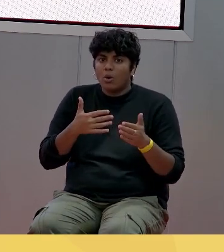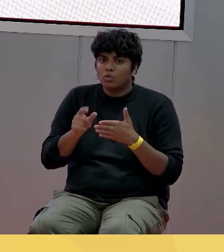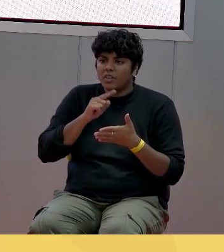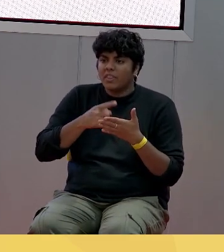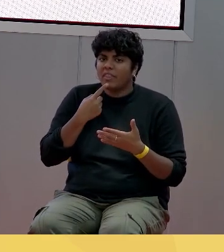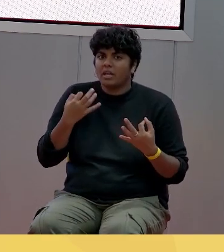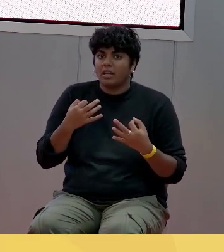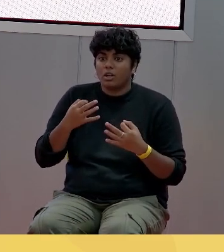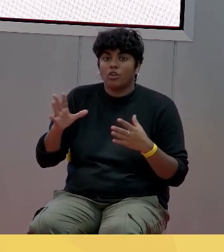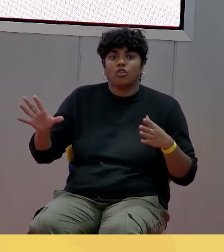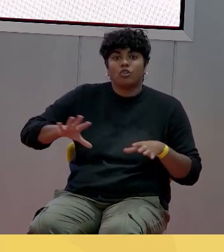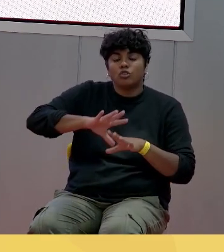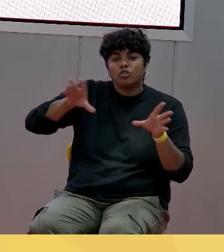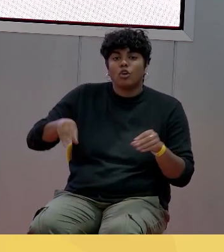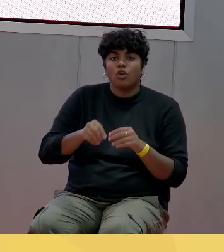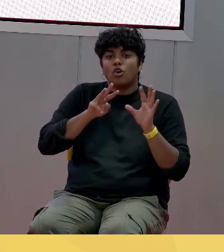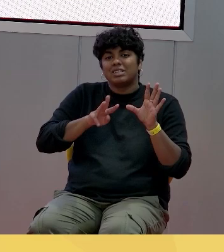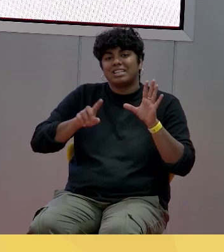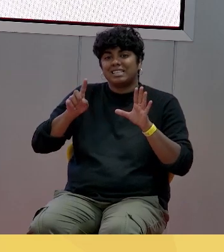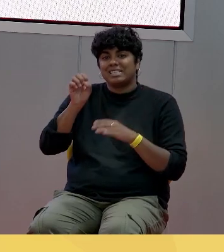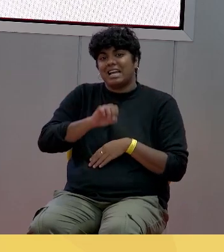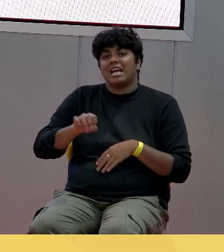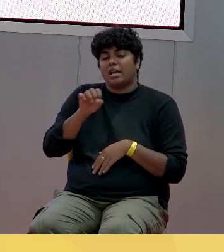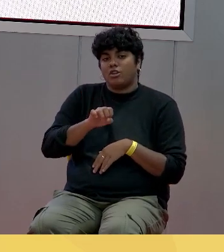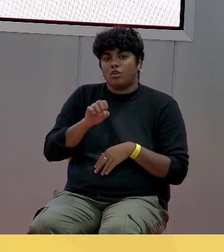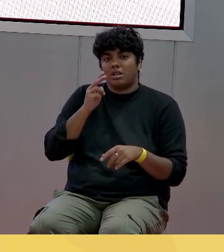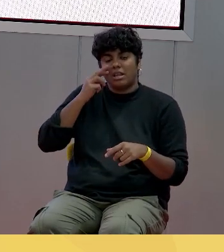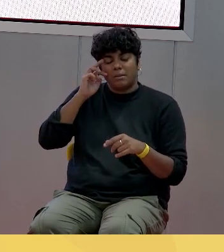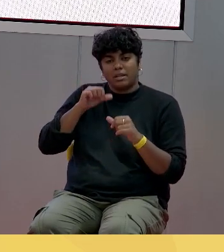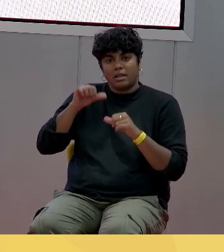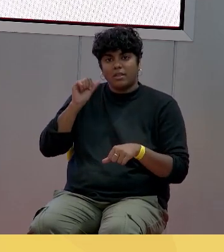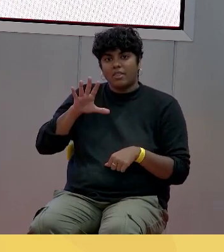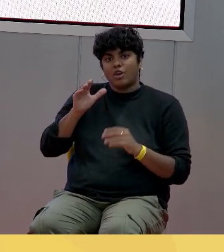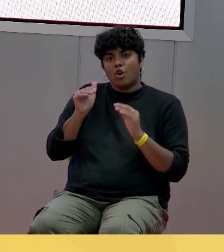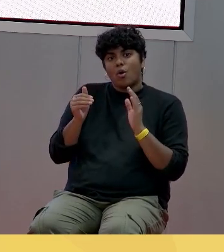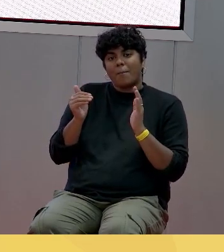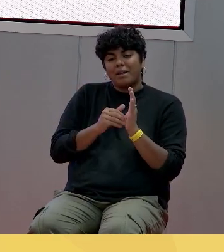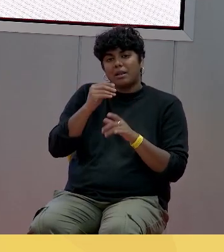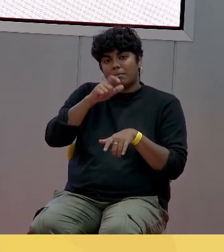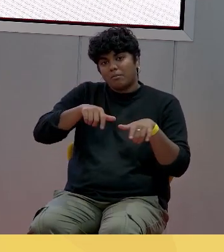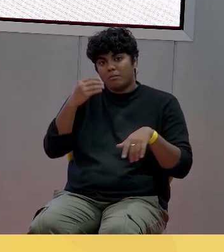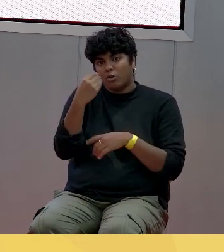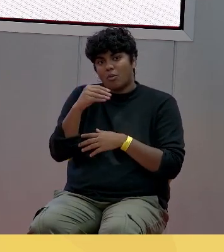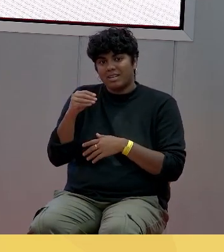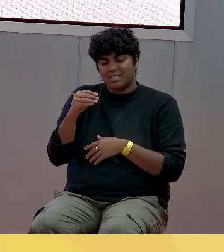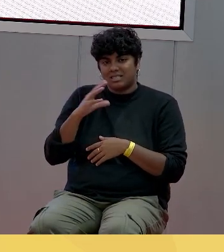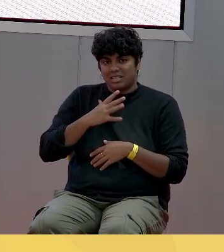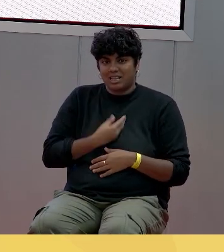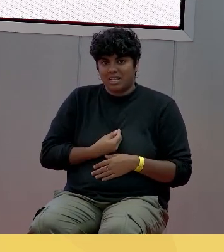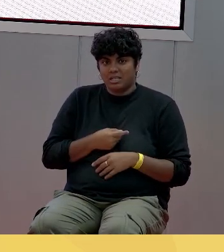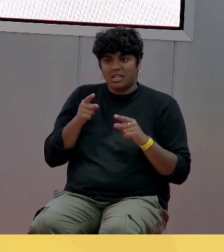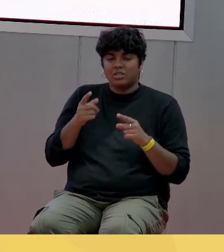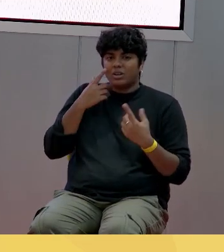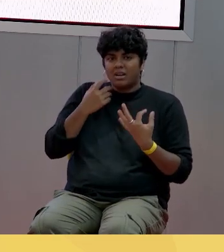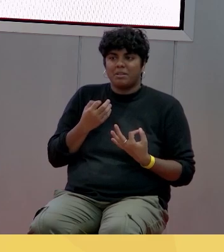todos acumulan 86 años de experiencia atendiendo a casi 5.000 jóvenes trans y han publicado no sé cuántos estudios. Eso